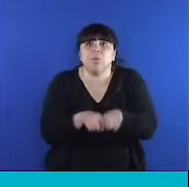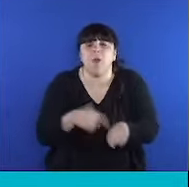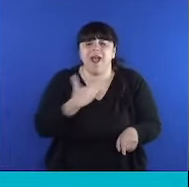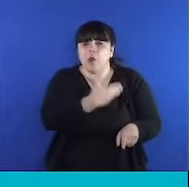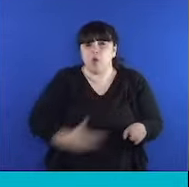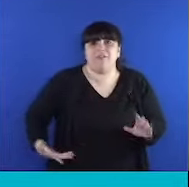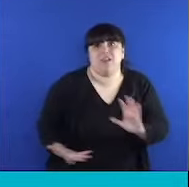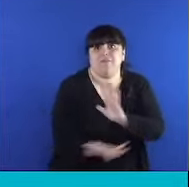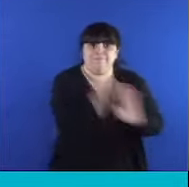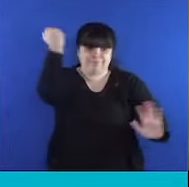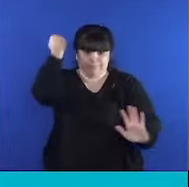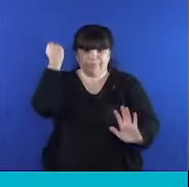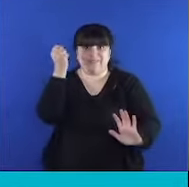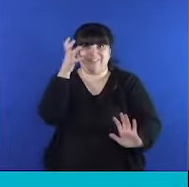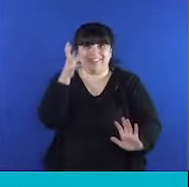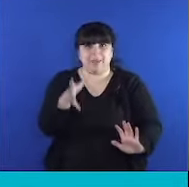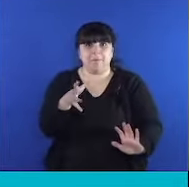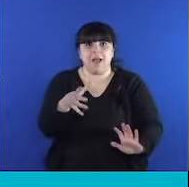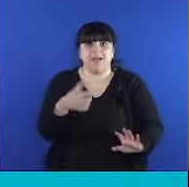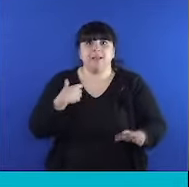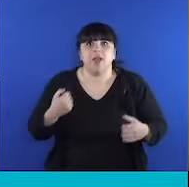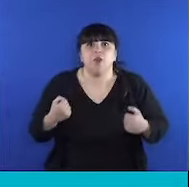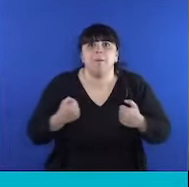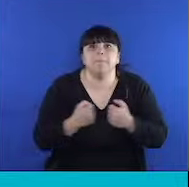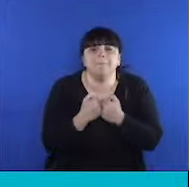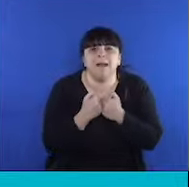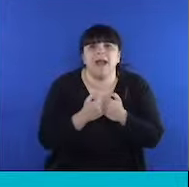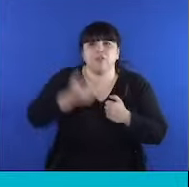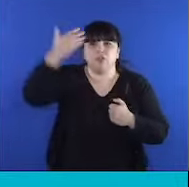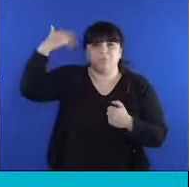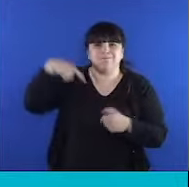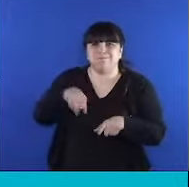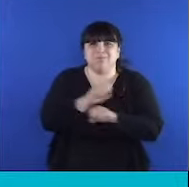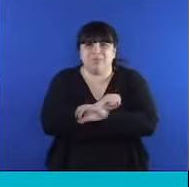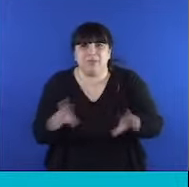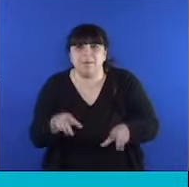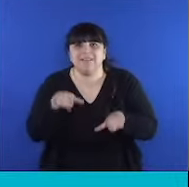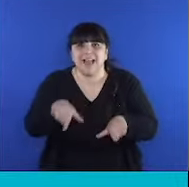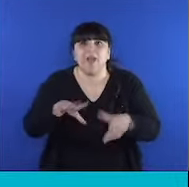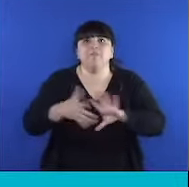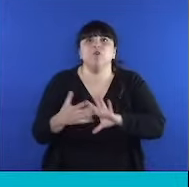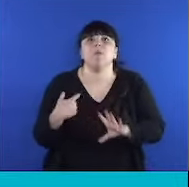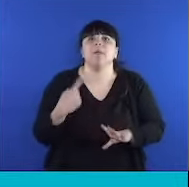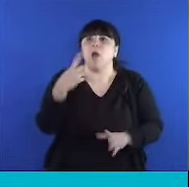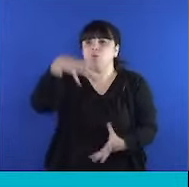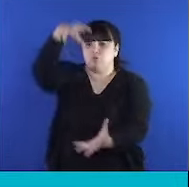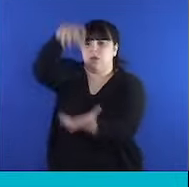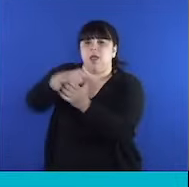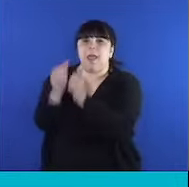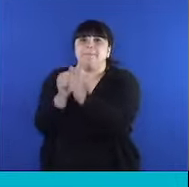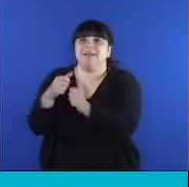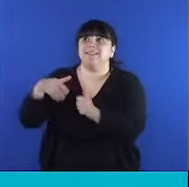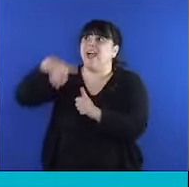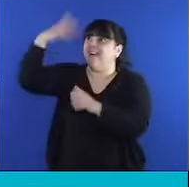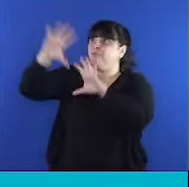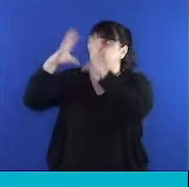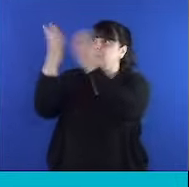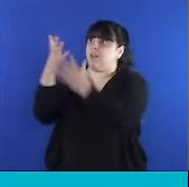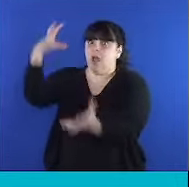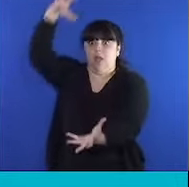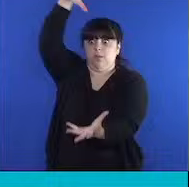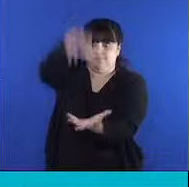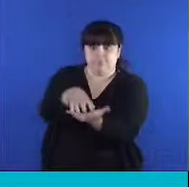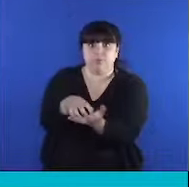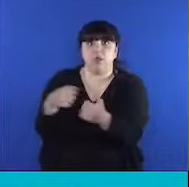nacional, de que el problema es que es un pacto Roca-Runciman. El problema es que estos monopolios extranjeros, en un acuerdo con el gobierno